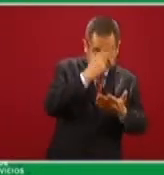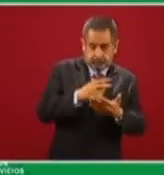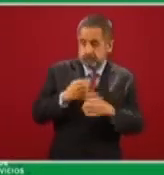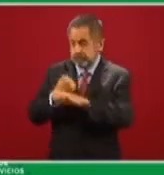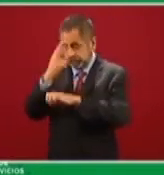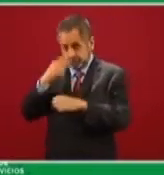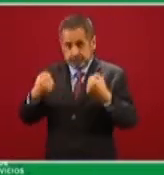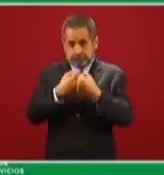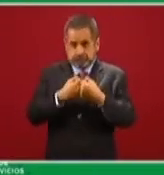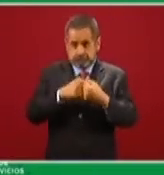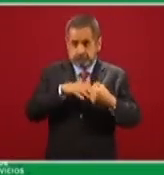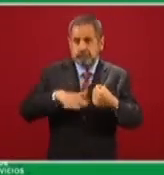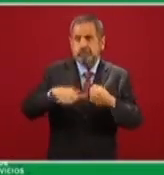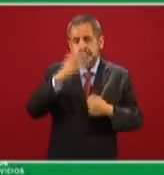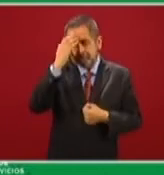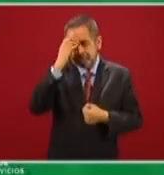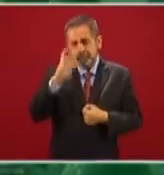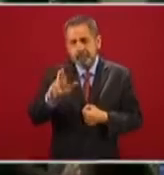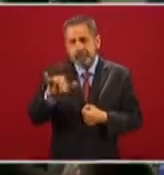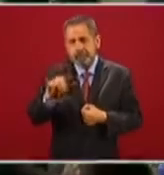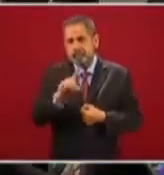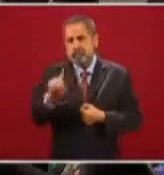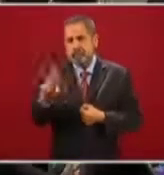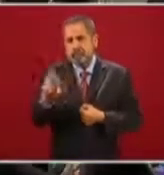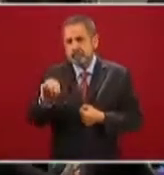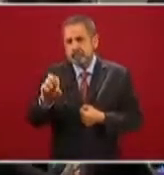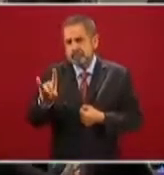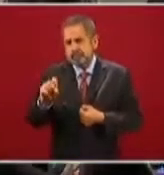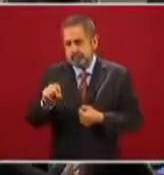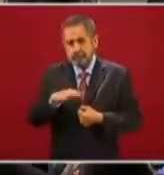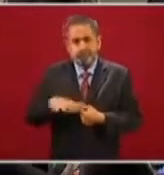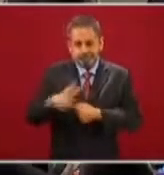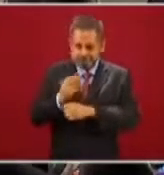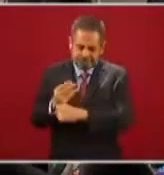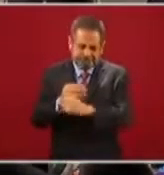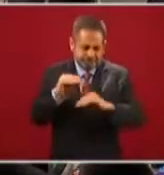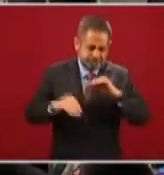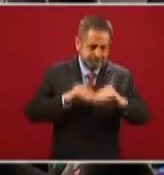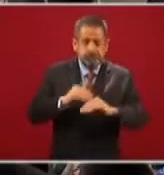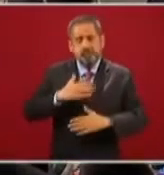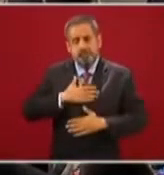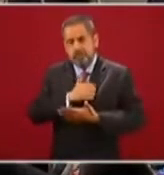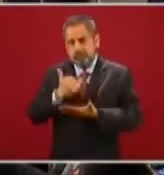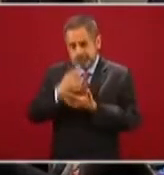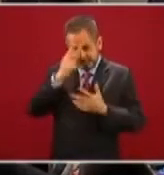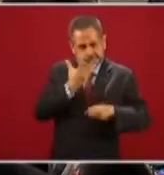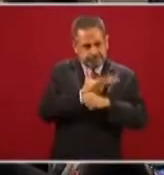donde está Río de los Remedios. Esta es esencialmente la contribución de la Ciudad de México. Gracias.